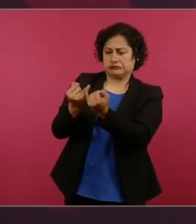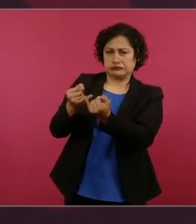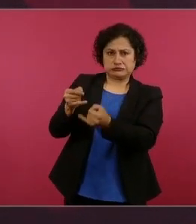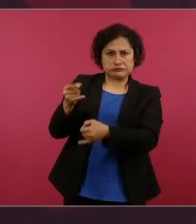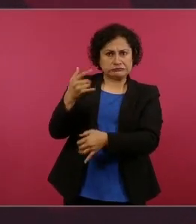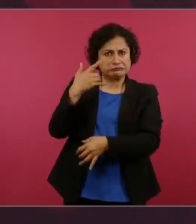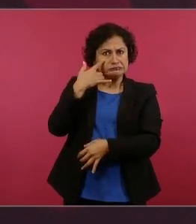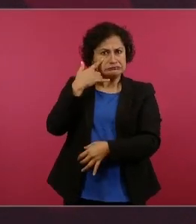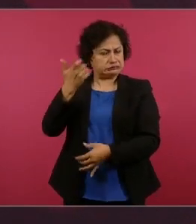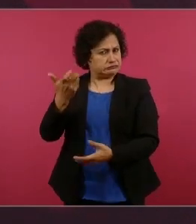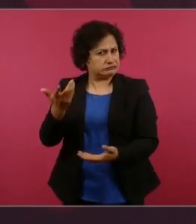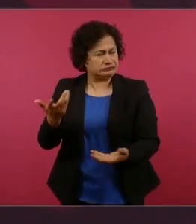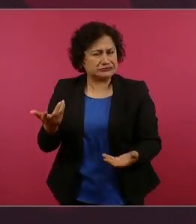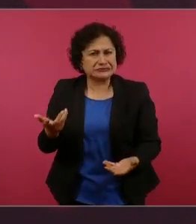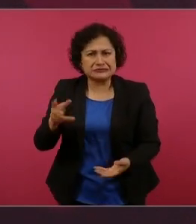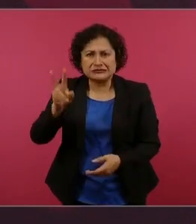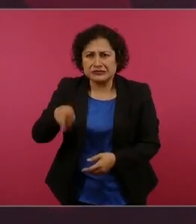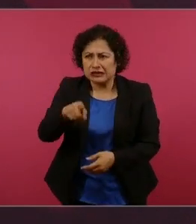La señora Susana